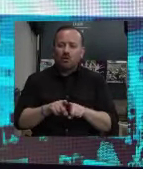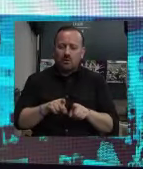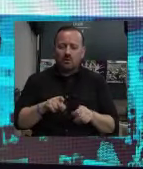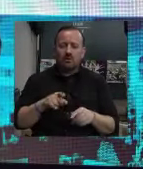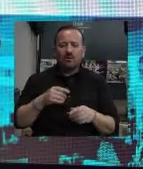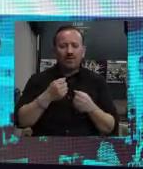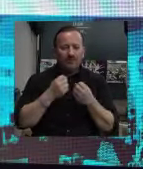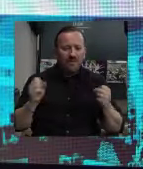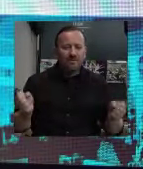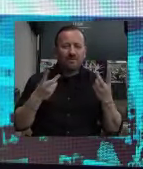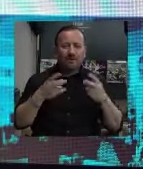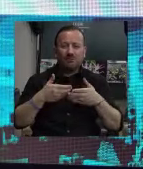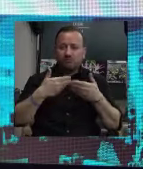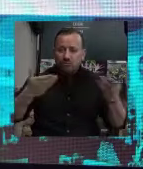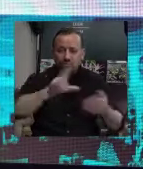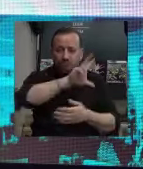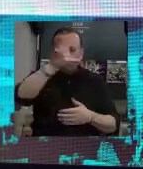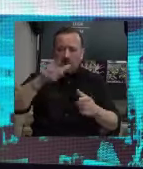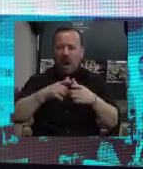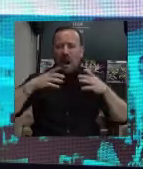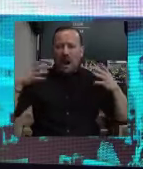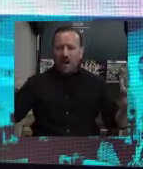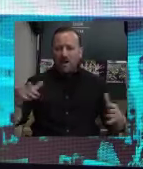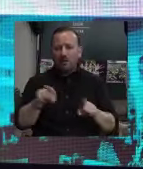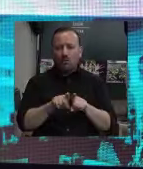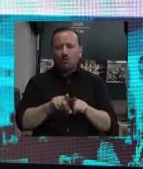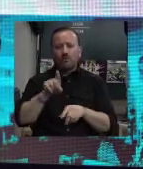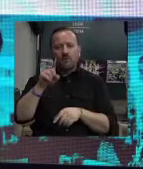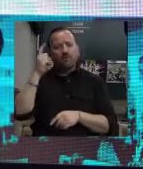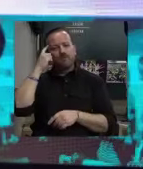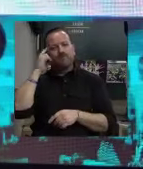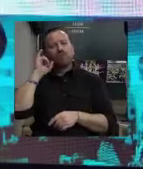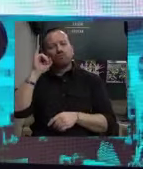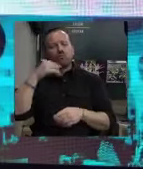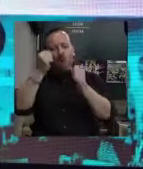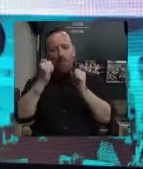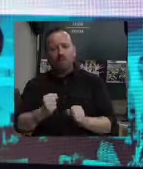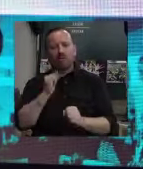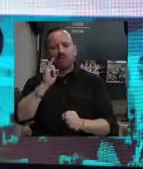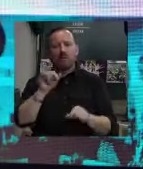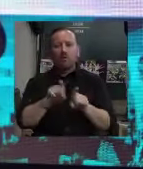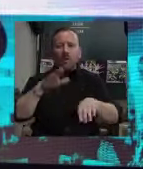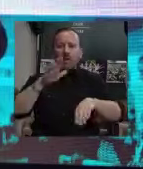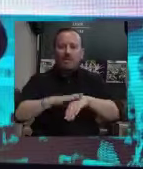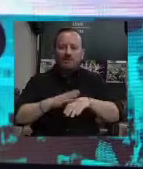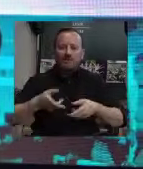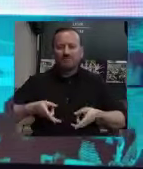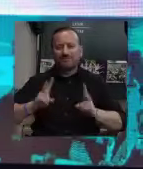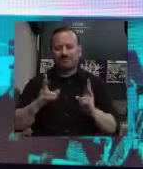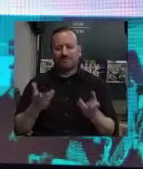uno de nosotros es tan grande que solo basta creer que es posible ese es un permiso que nos